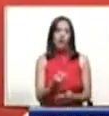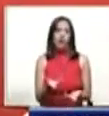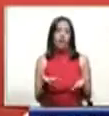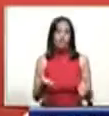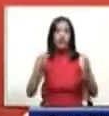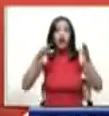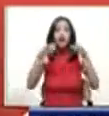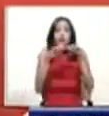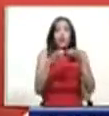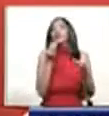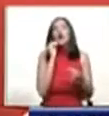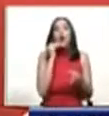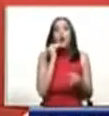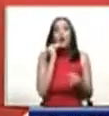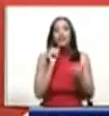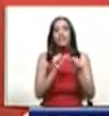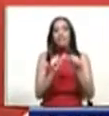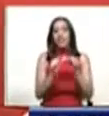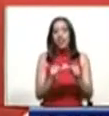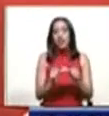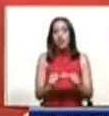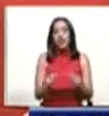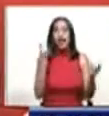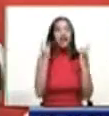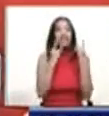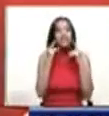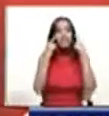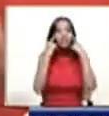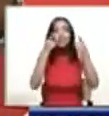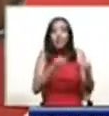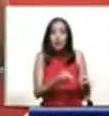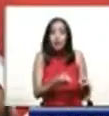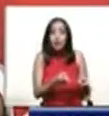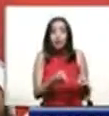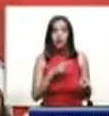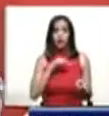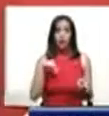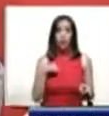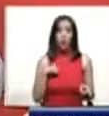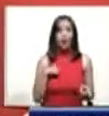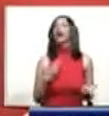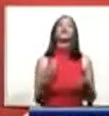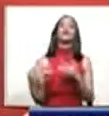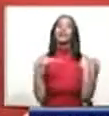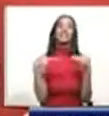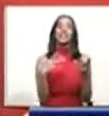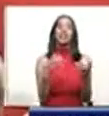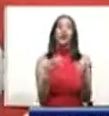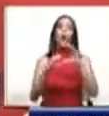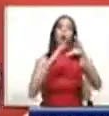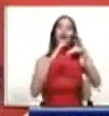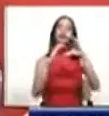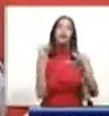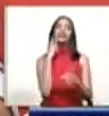lado, ¿ok? Activos con eso. La estamos soltando en este momento. Así que nuestros guerrilleros comunicacionales, a ponerse las pilas, porque lo que no